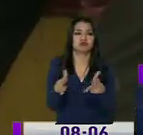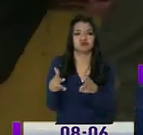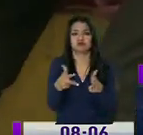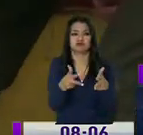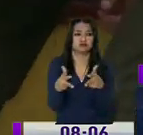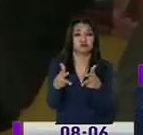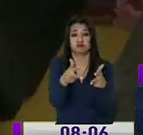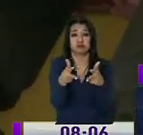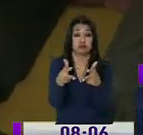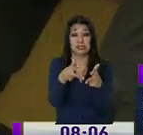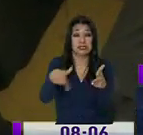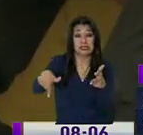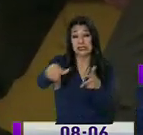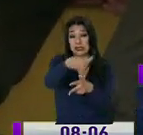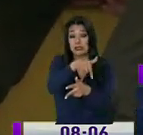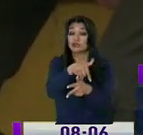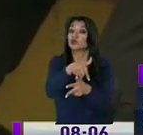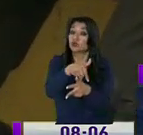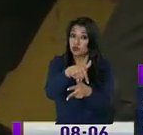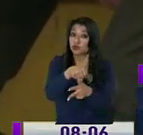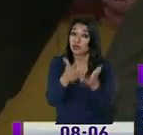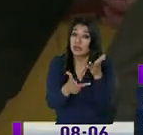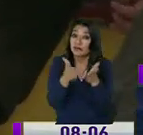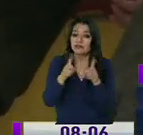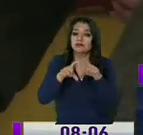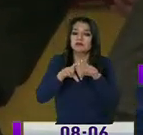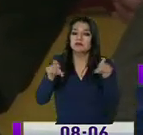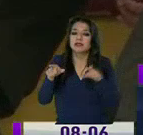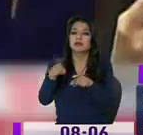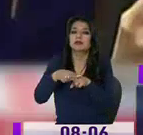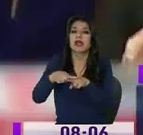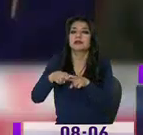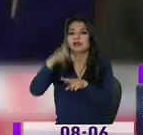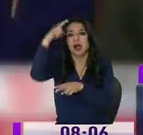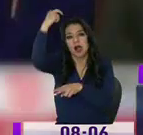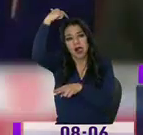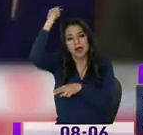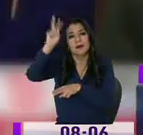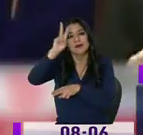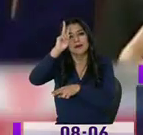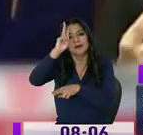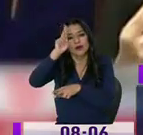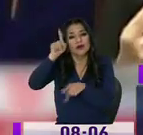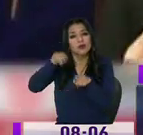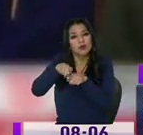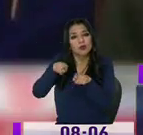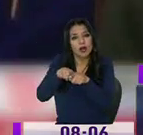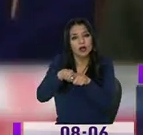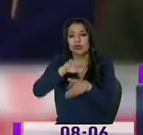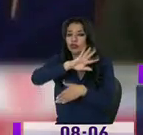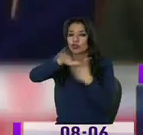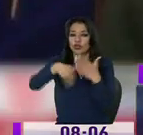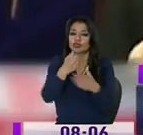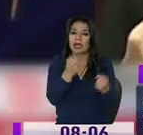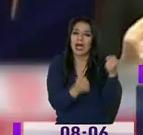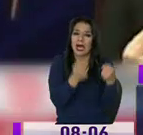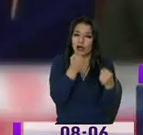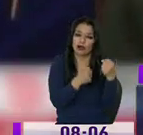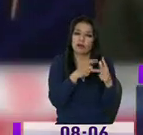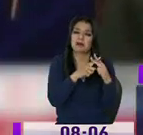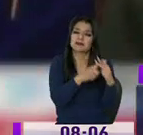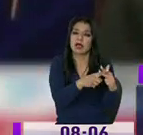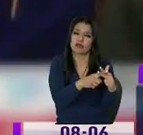inteligencia policial bajo la fachada de una compañía de taxis. Todos se movilizaban en parejas, todos en carros alquilados y tenían